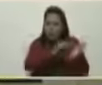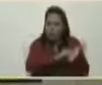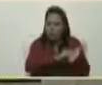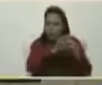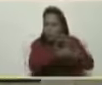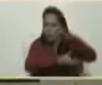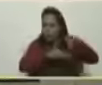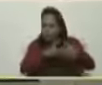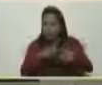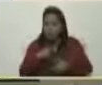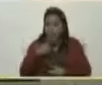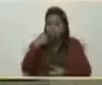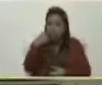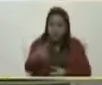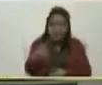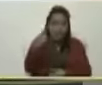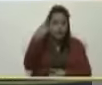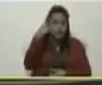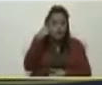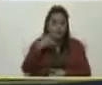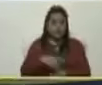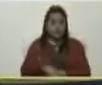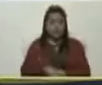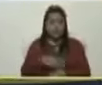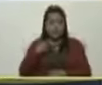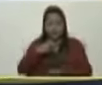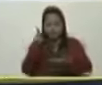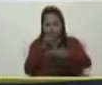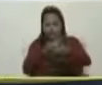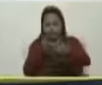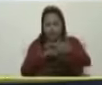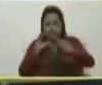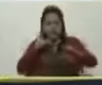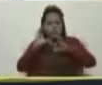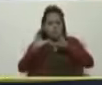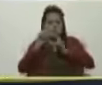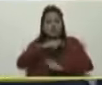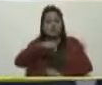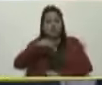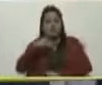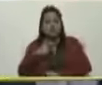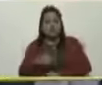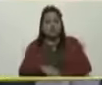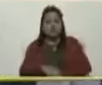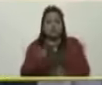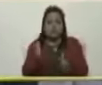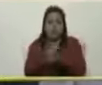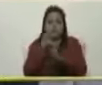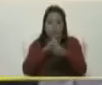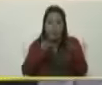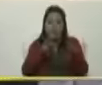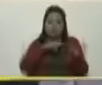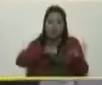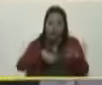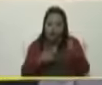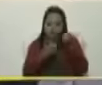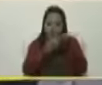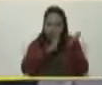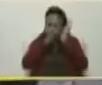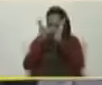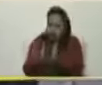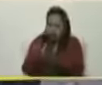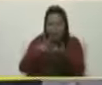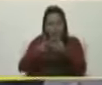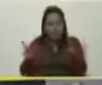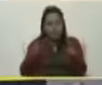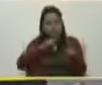lo dije el día que leí el comunicado, que nosotros donde esté la paz, ahí vamos a estar. Que nosotros tenemos